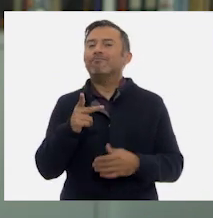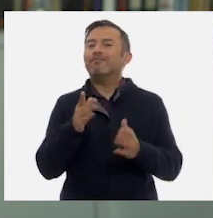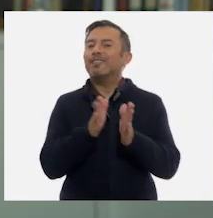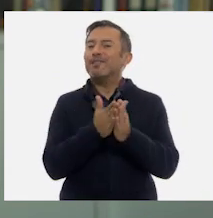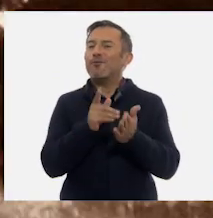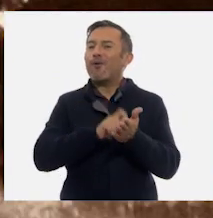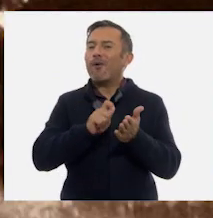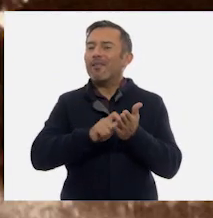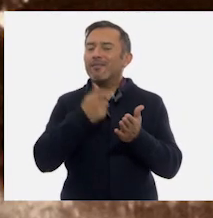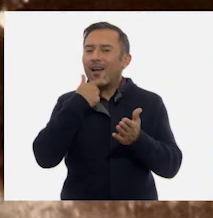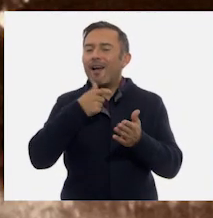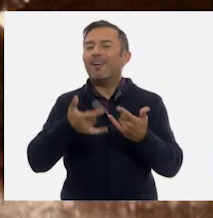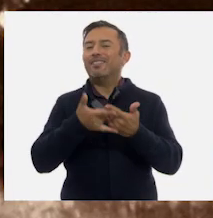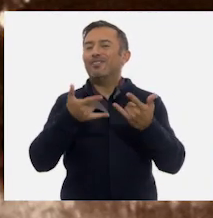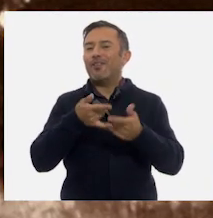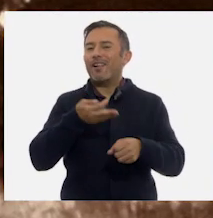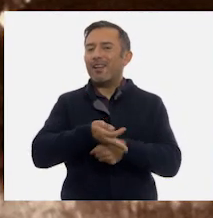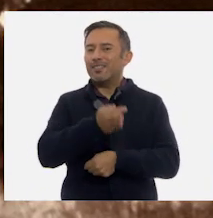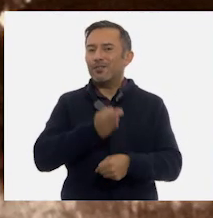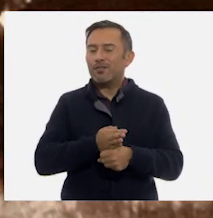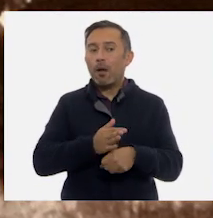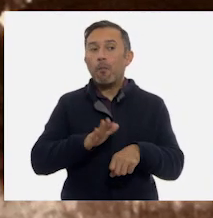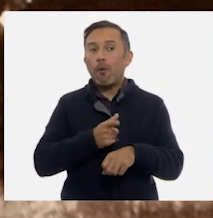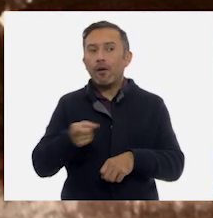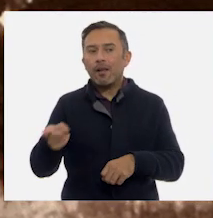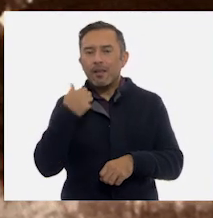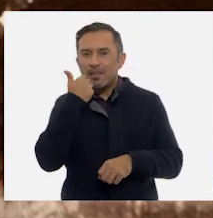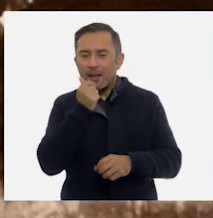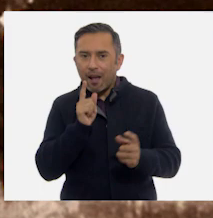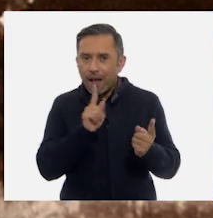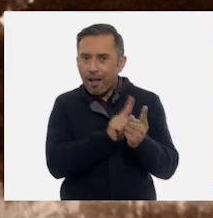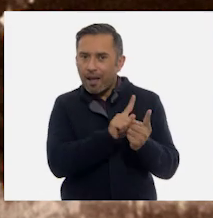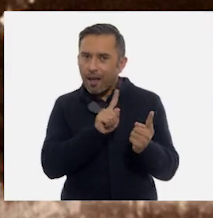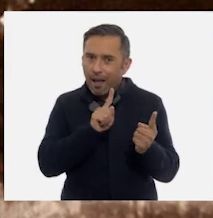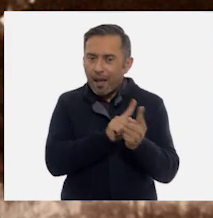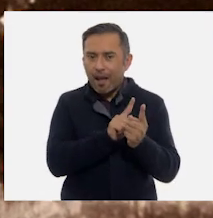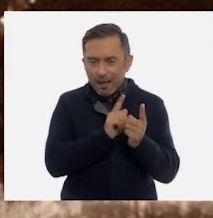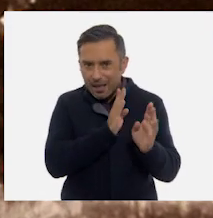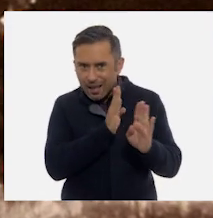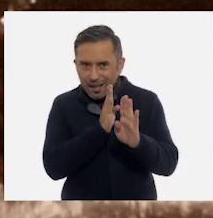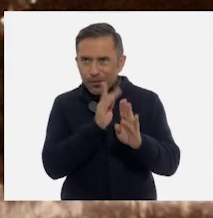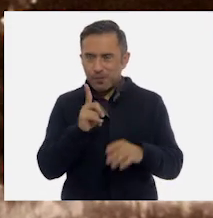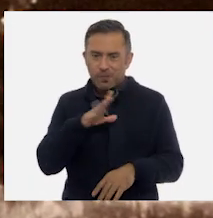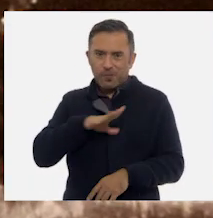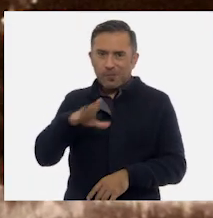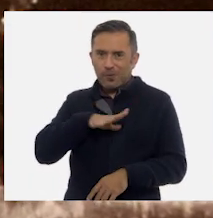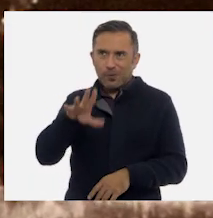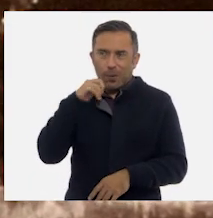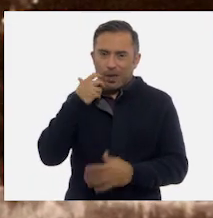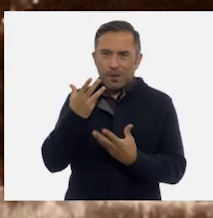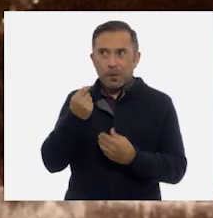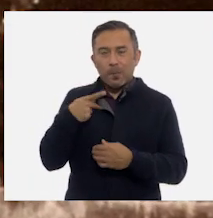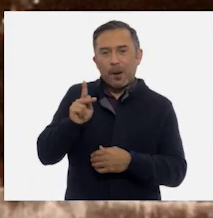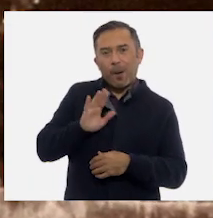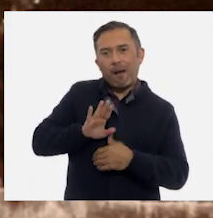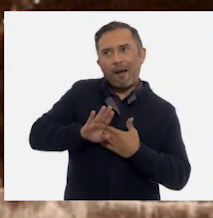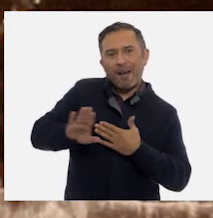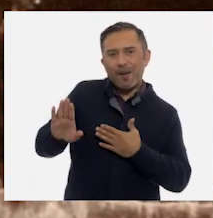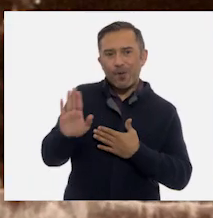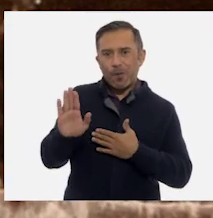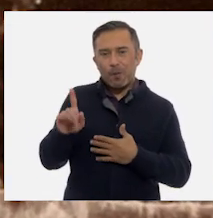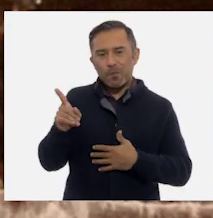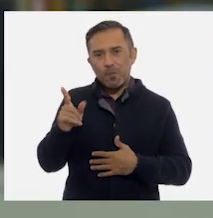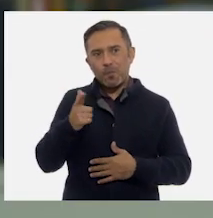su noviazgo, porque es como que Octavio Paz la perseguía y ella no quería salir con él, pero pues no se resistía tampoco porque llegaba con